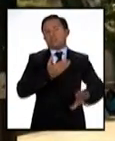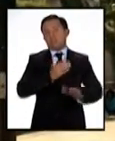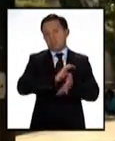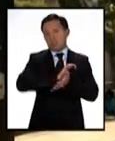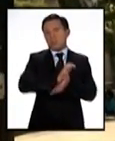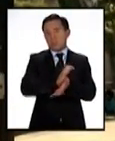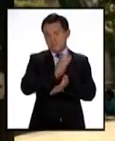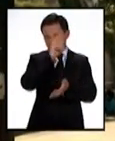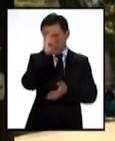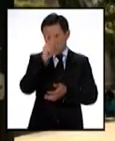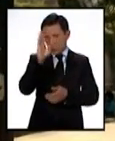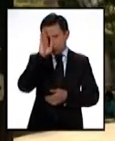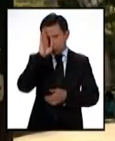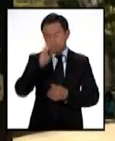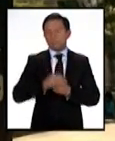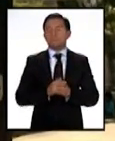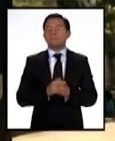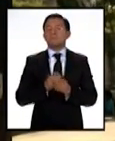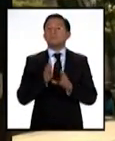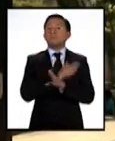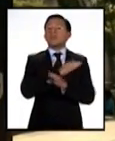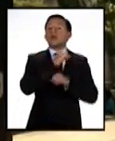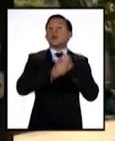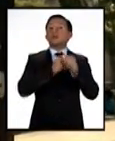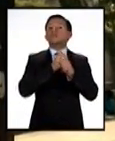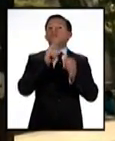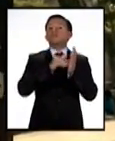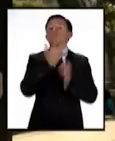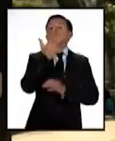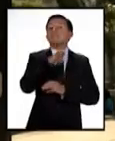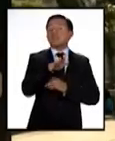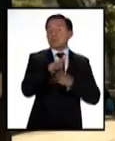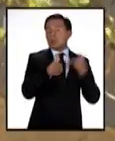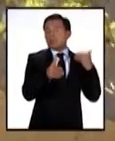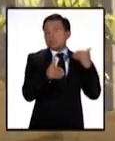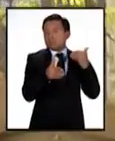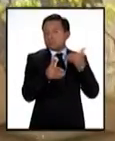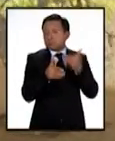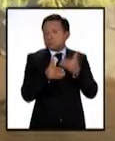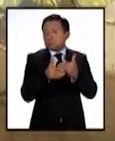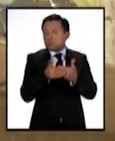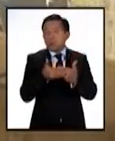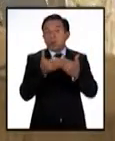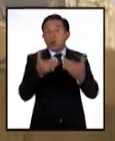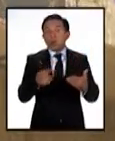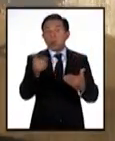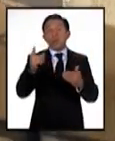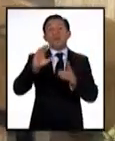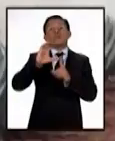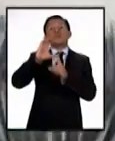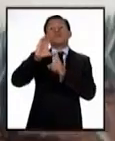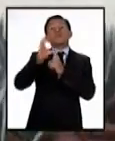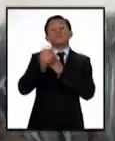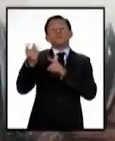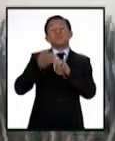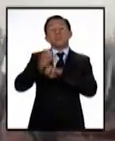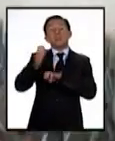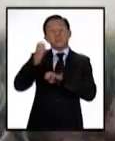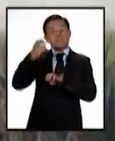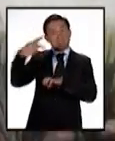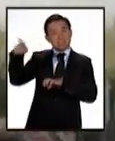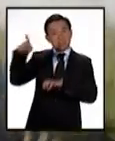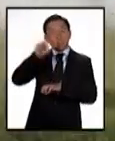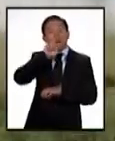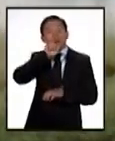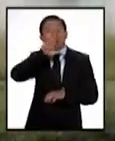De 2010 a la fecha, la Comisión Estatal de Derechos Humanos de Jalisco ha emitido 7 recomendaciones dedicadas a